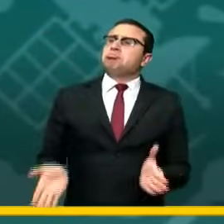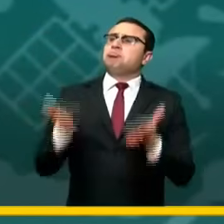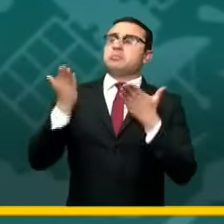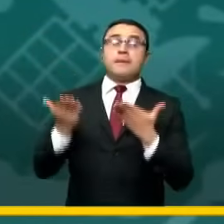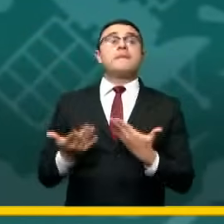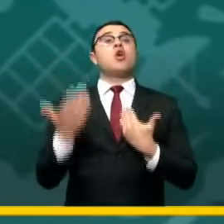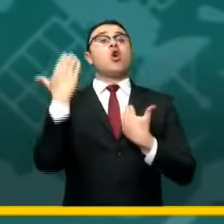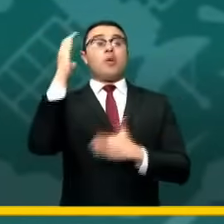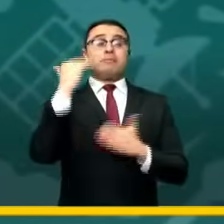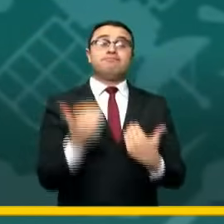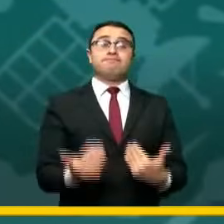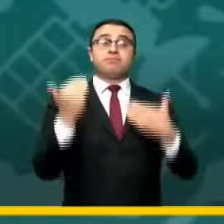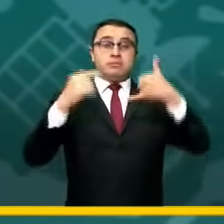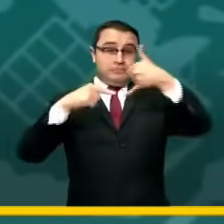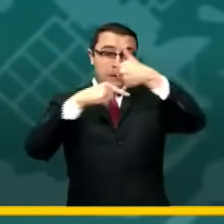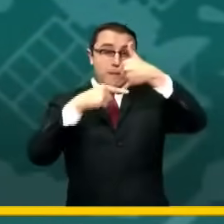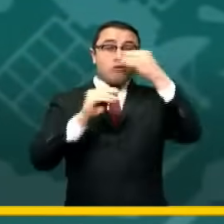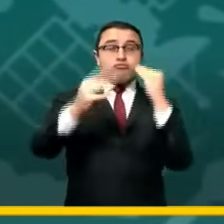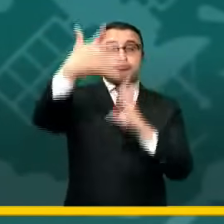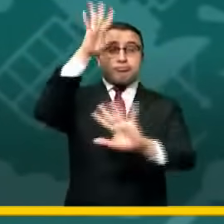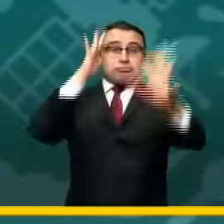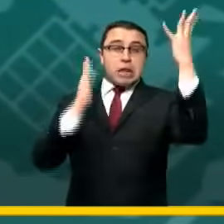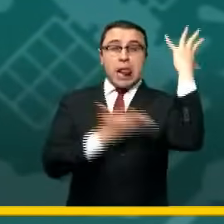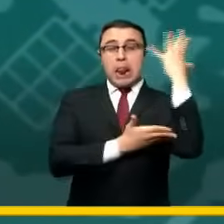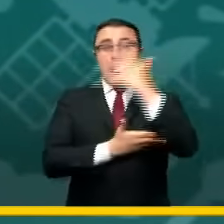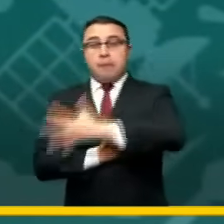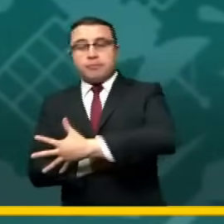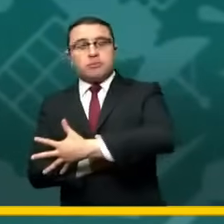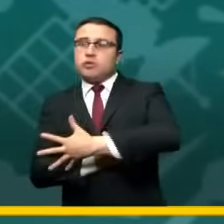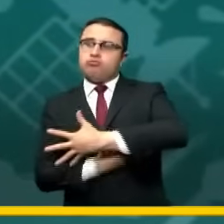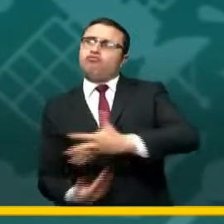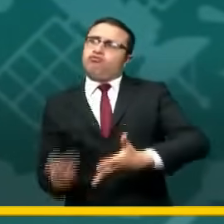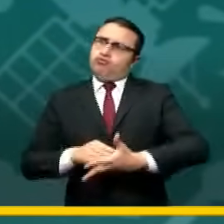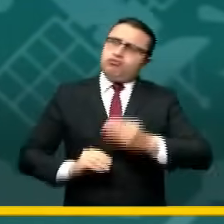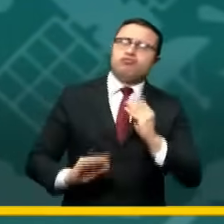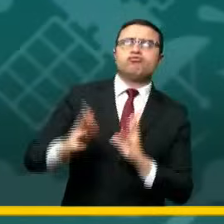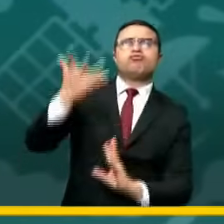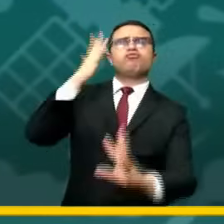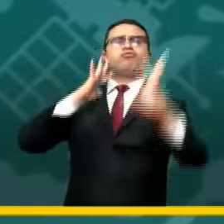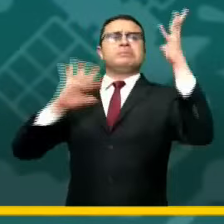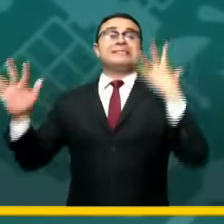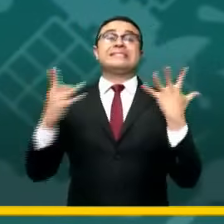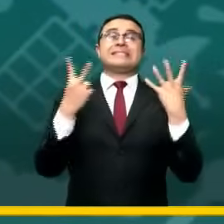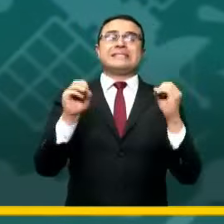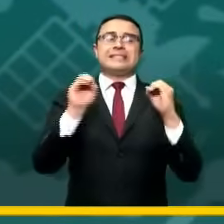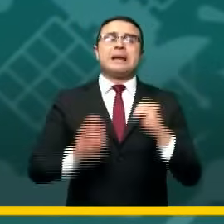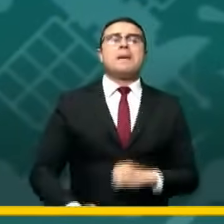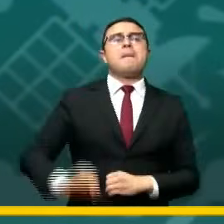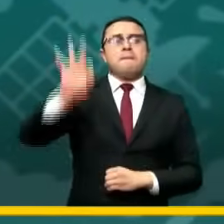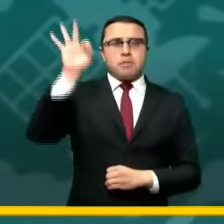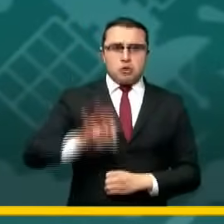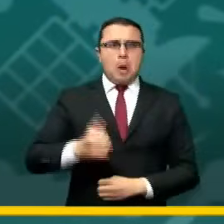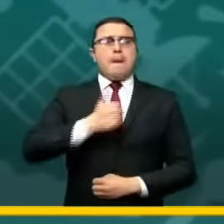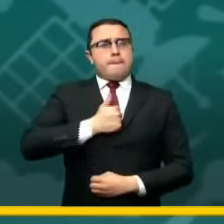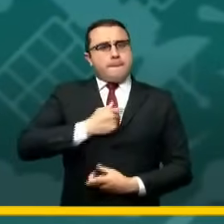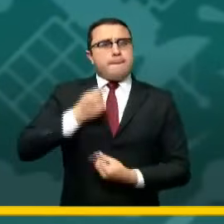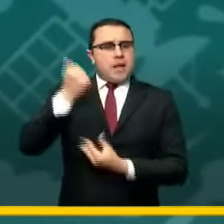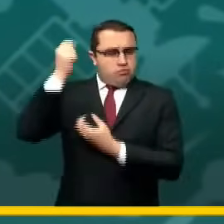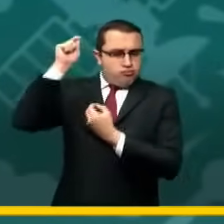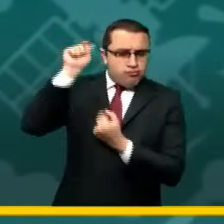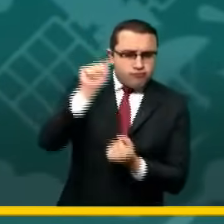la deforestación de su selva amazónica en un 70% con sus propios